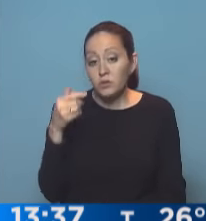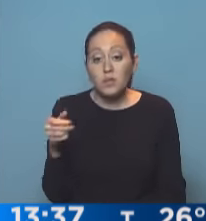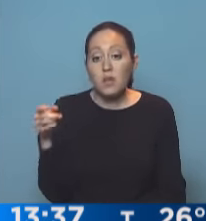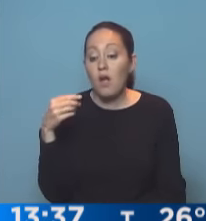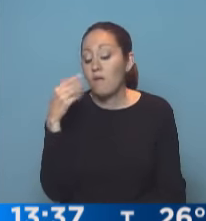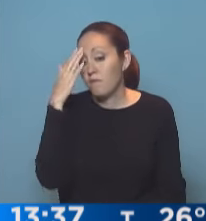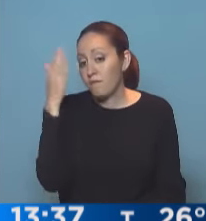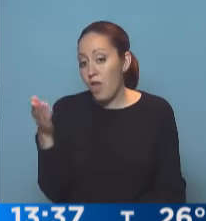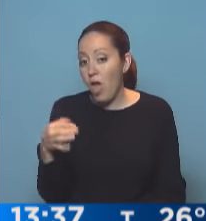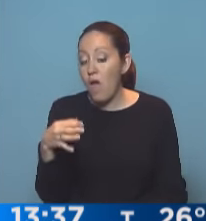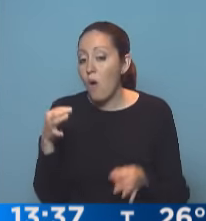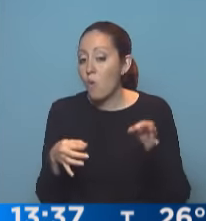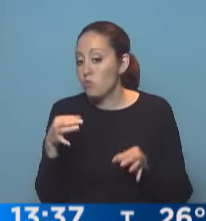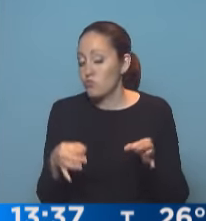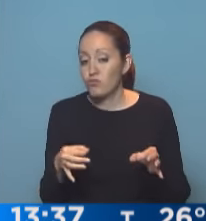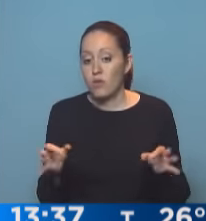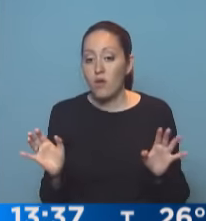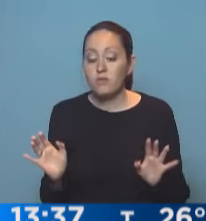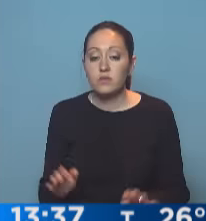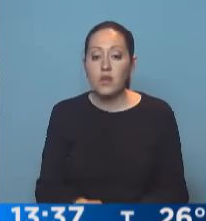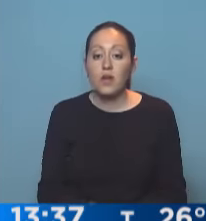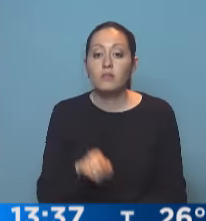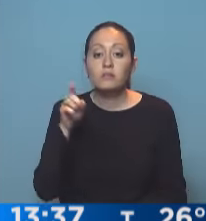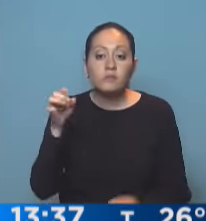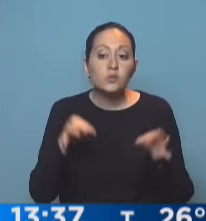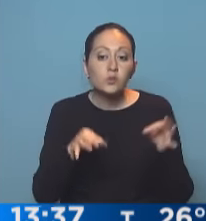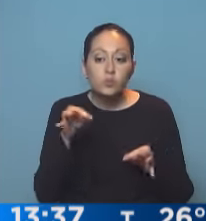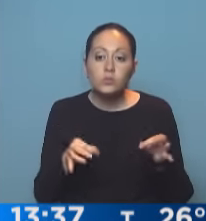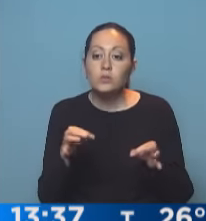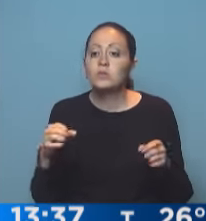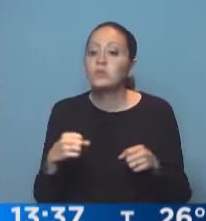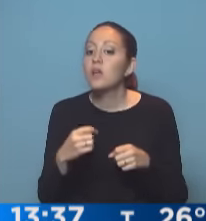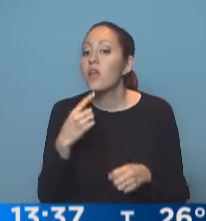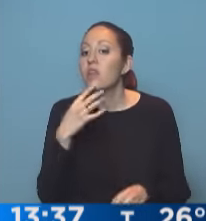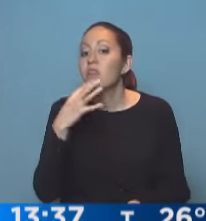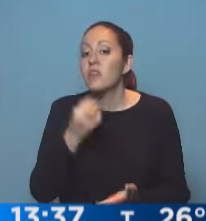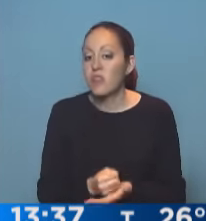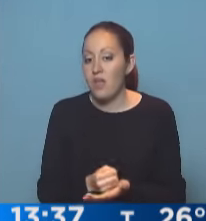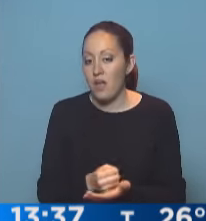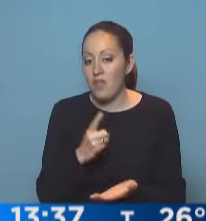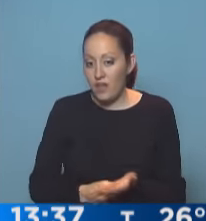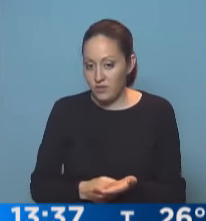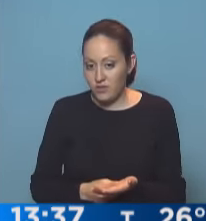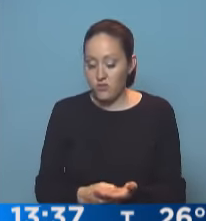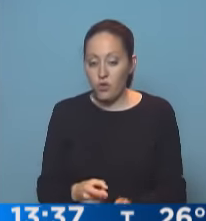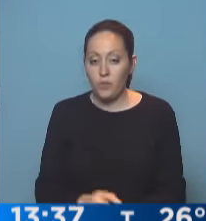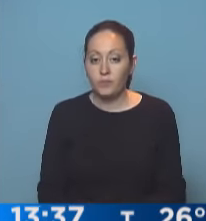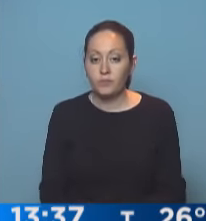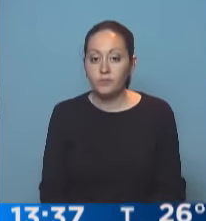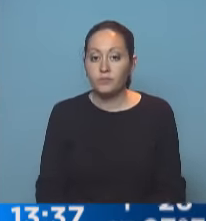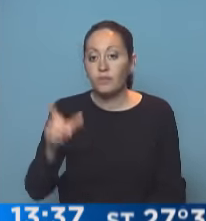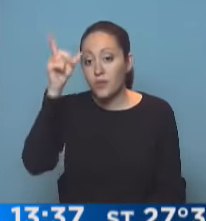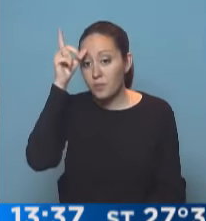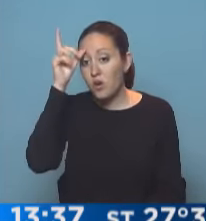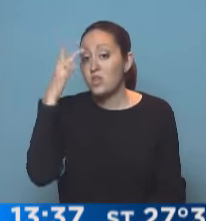justicia desde que sucedió el hecho, es la justicia la que va a definir los pasos a seguir, pero es importante aclarar que esto se dio no porque el policía estaba